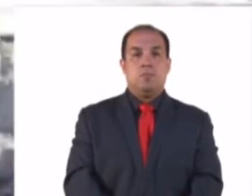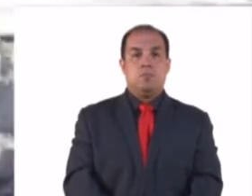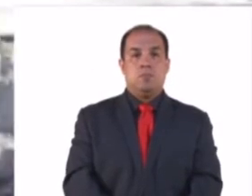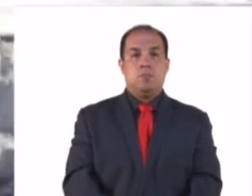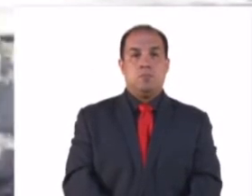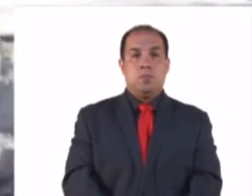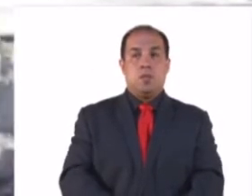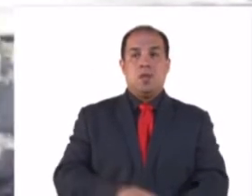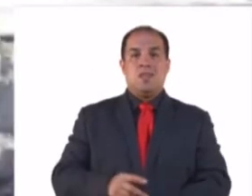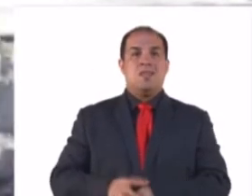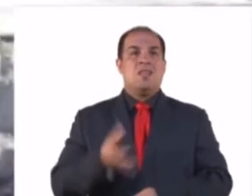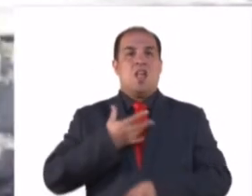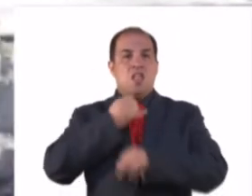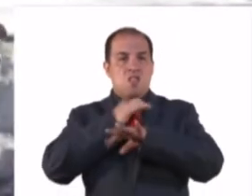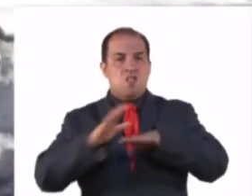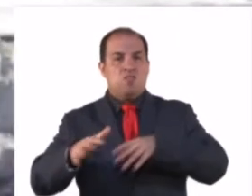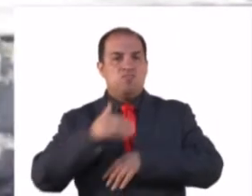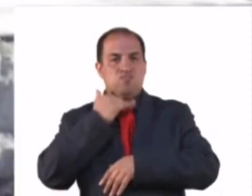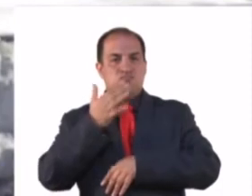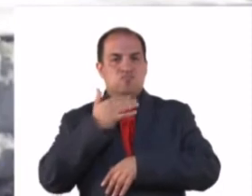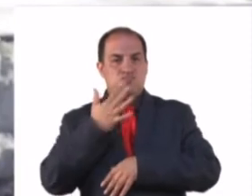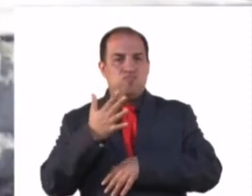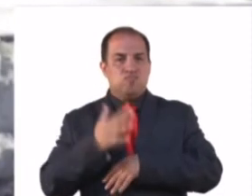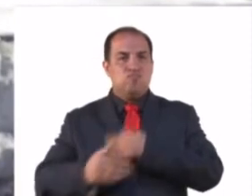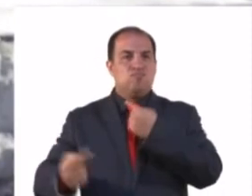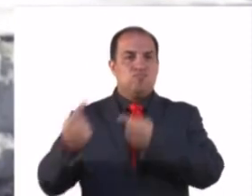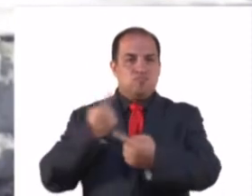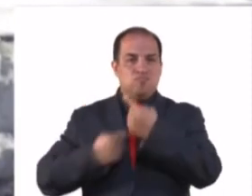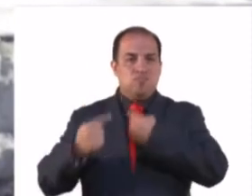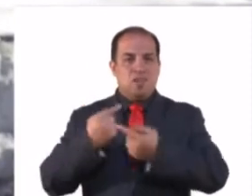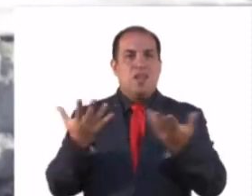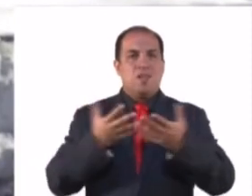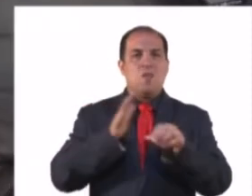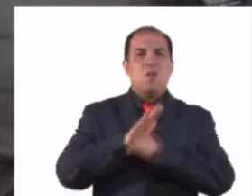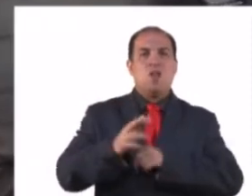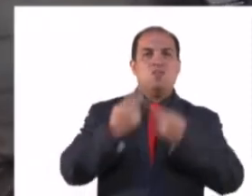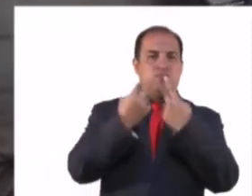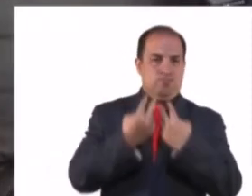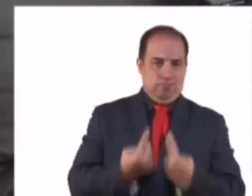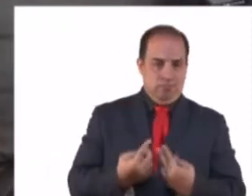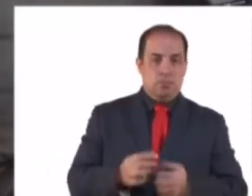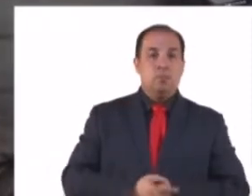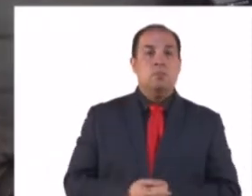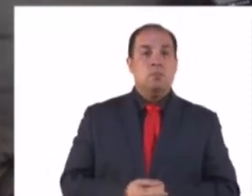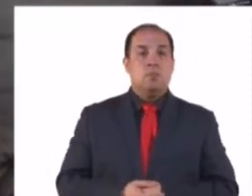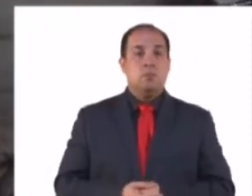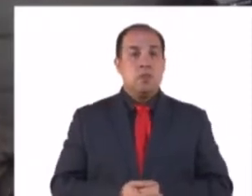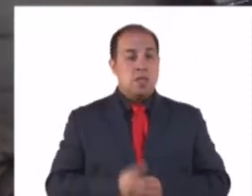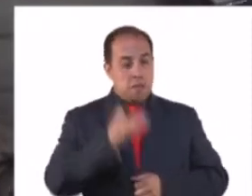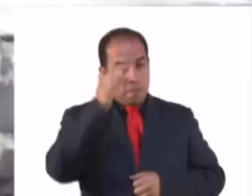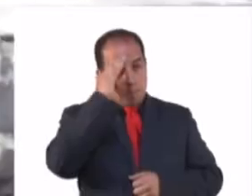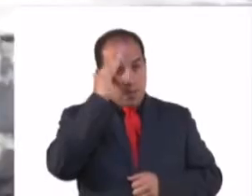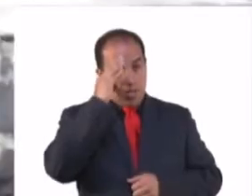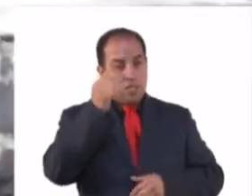Y las campañas sucias lo que hacen pues es destruir, no construir. ¿Espera que se agudice esta campaña, doctora? Ya veremos.